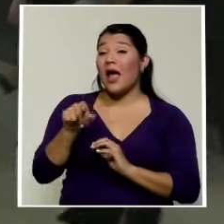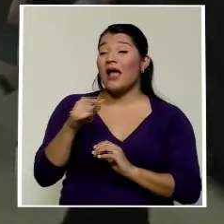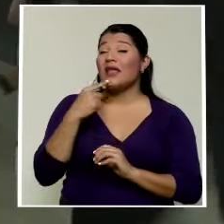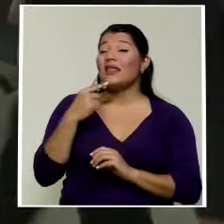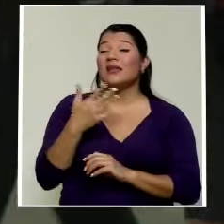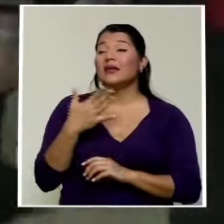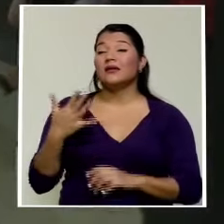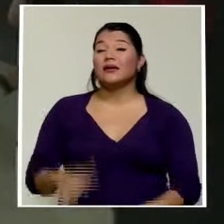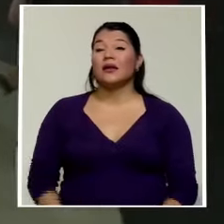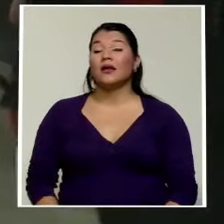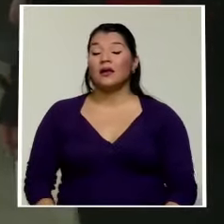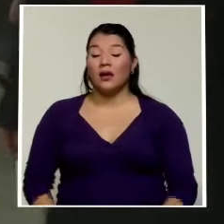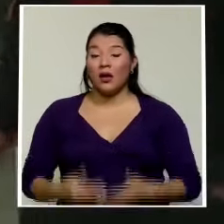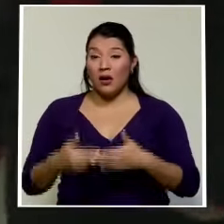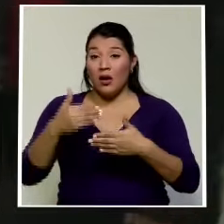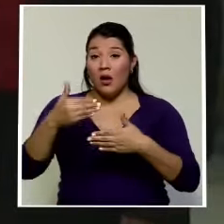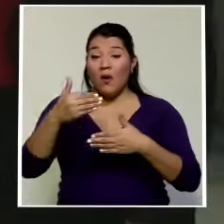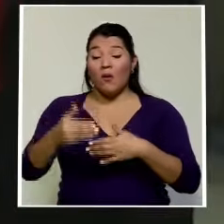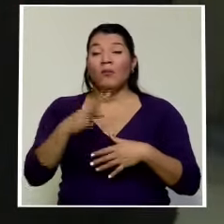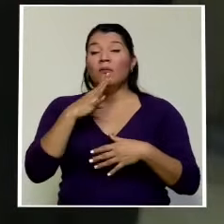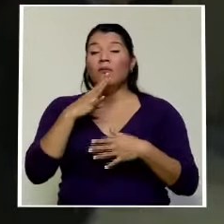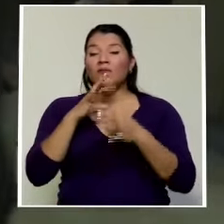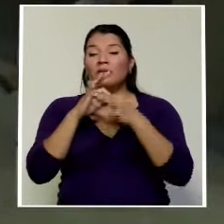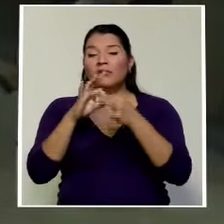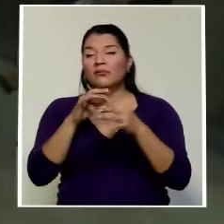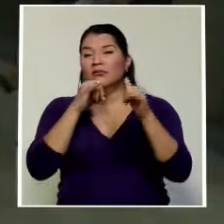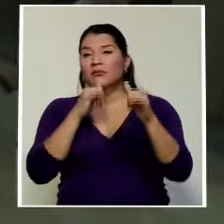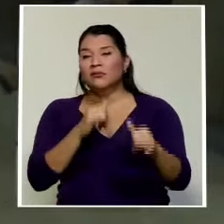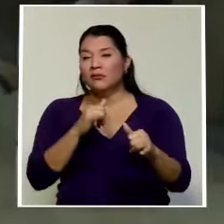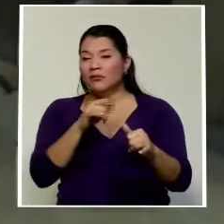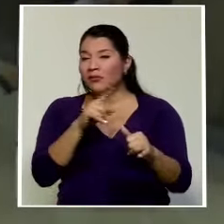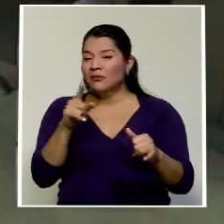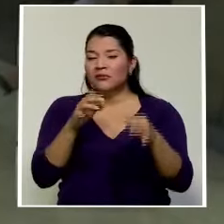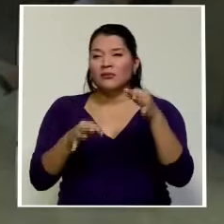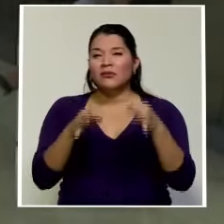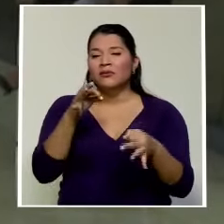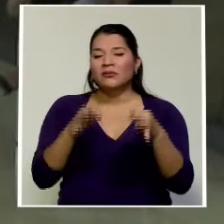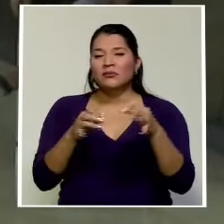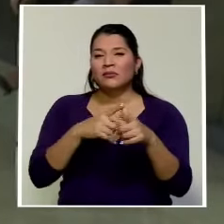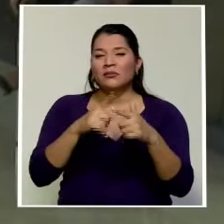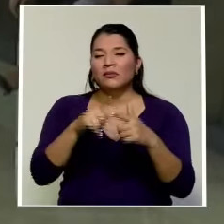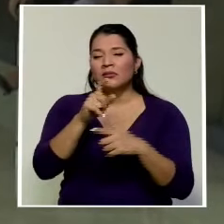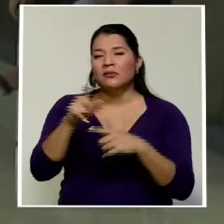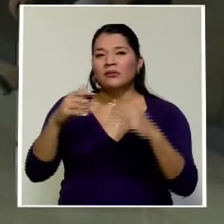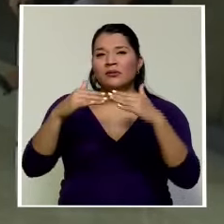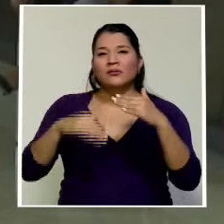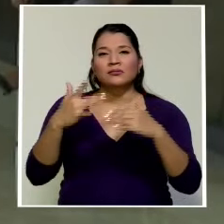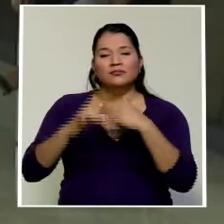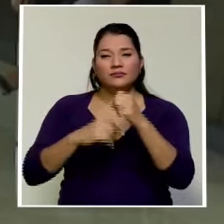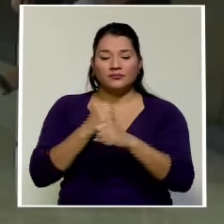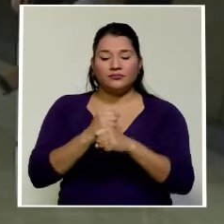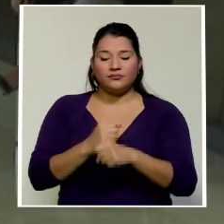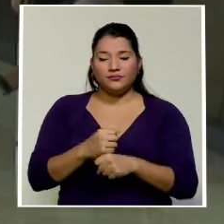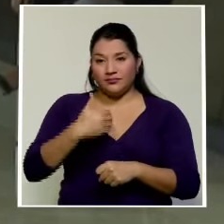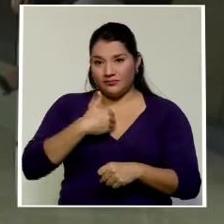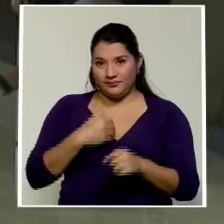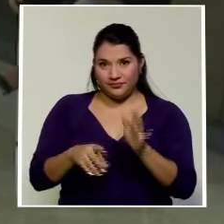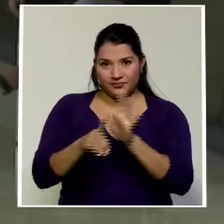establece que cuando se trate de acusaciones no judiciales, las personas menores de edad tendrán